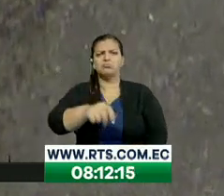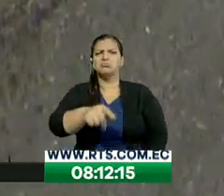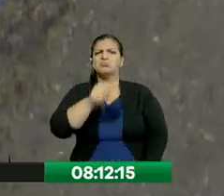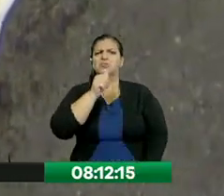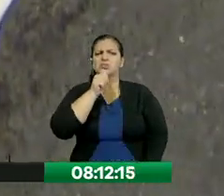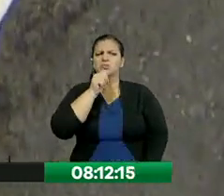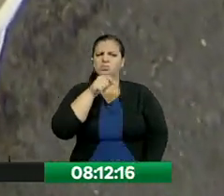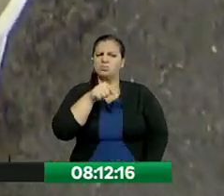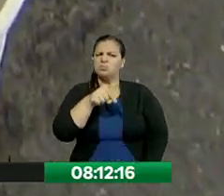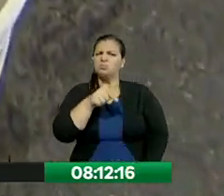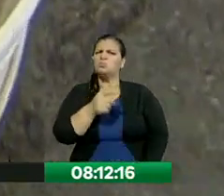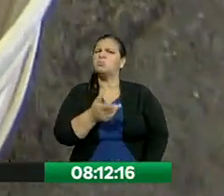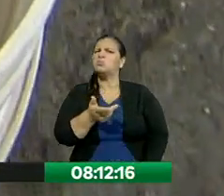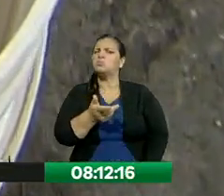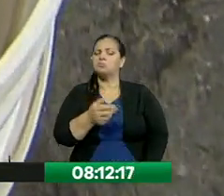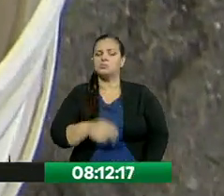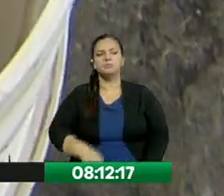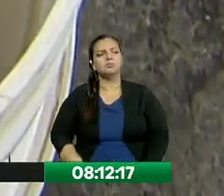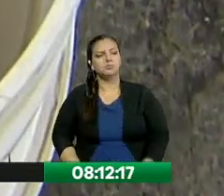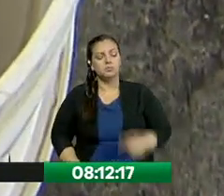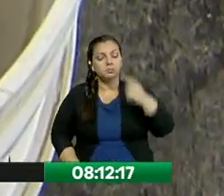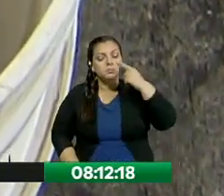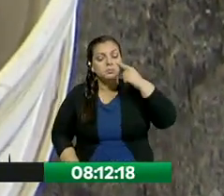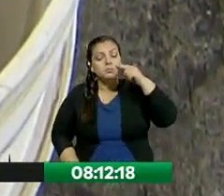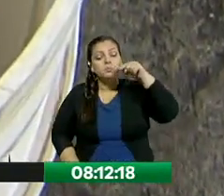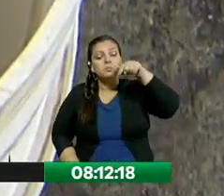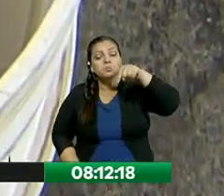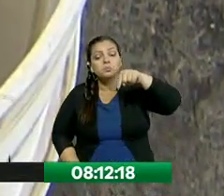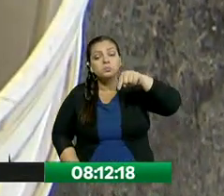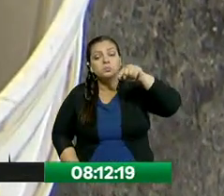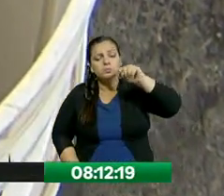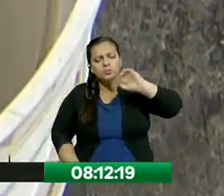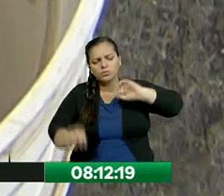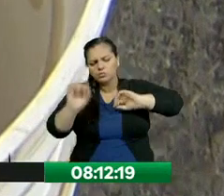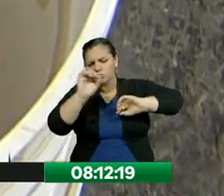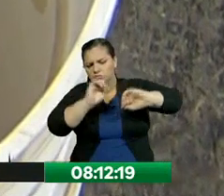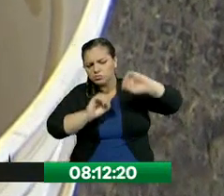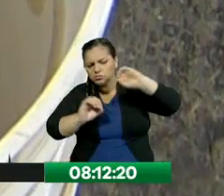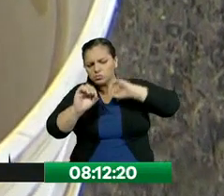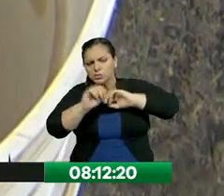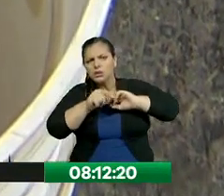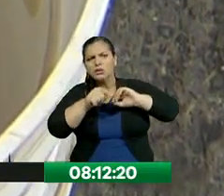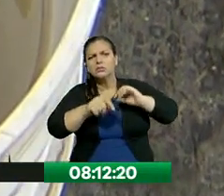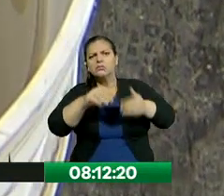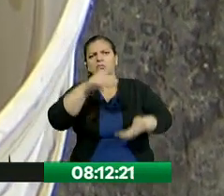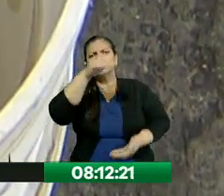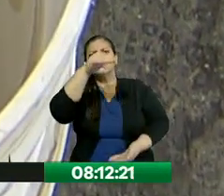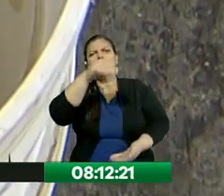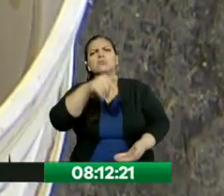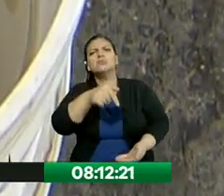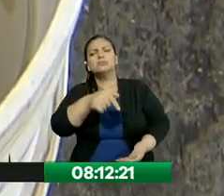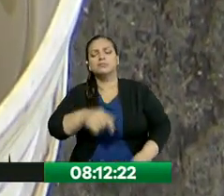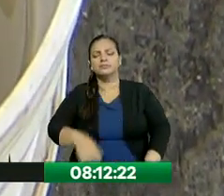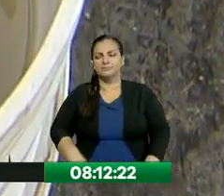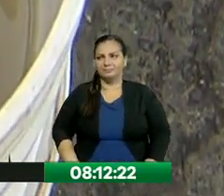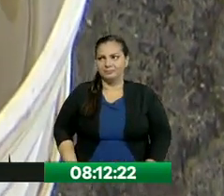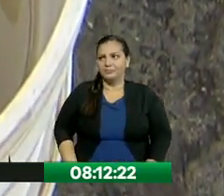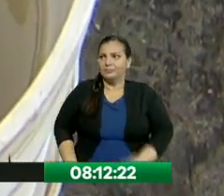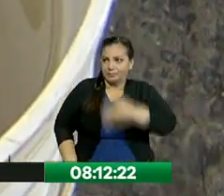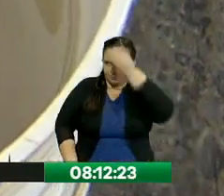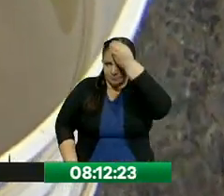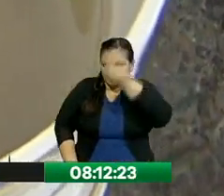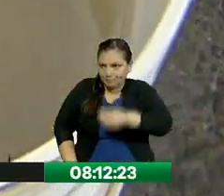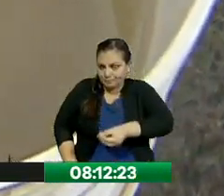Mi estimado amigo, por ejemplo, lo que estamos observando en estos instantes, este tacho, este líquido, ¿de dónde es? Buen día. Señores, muy buenos